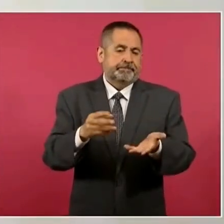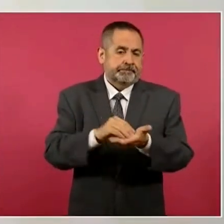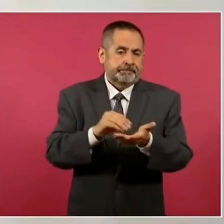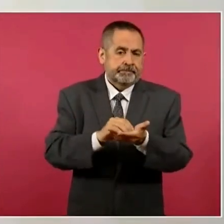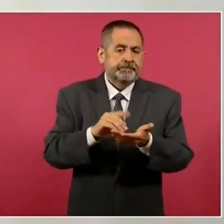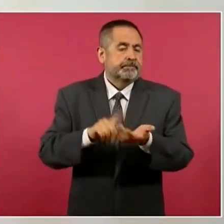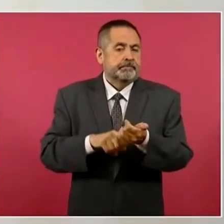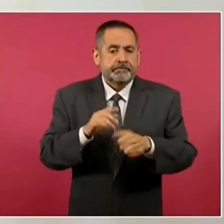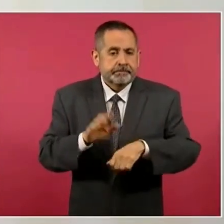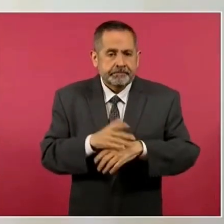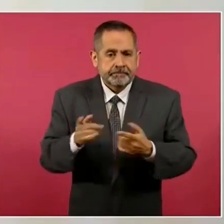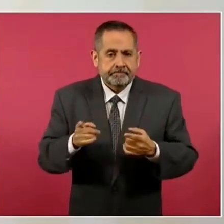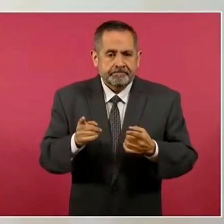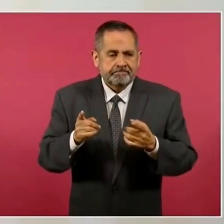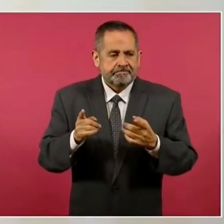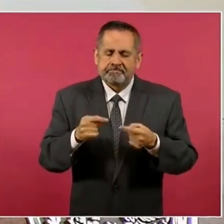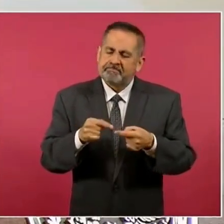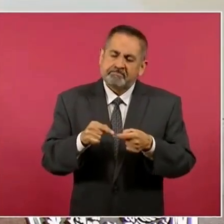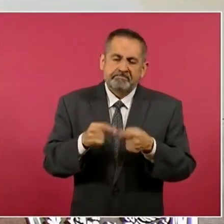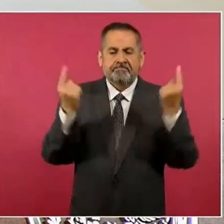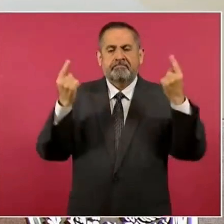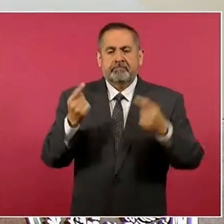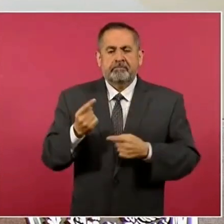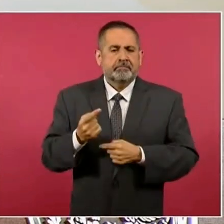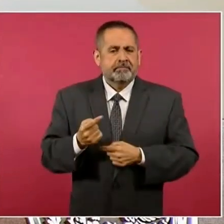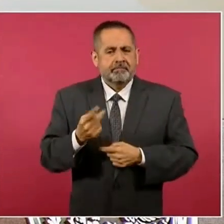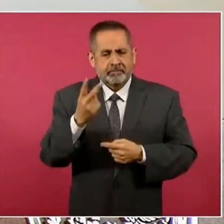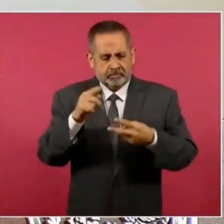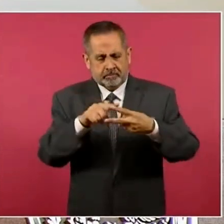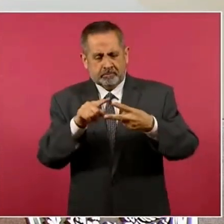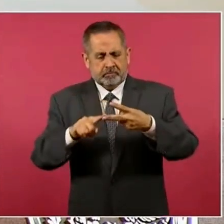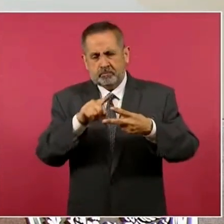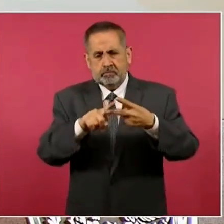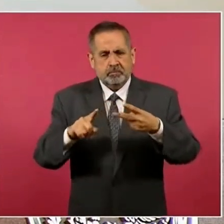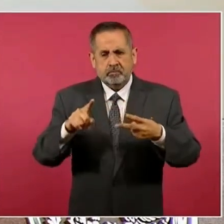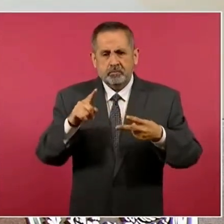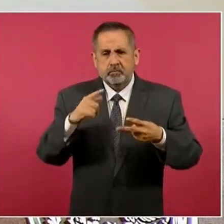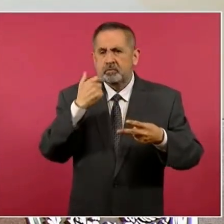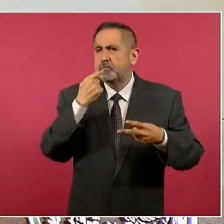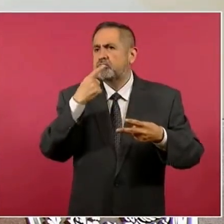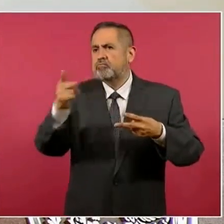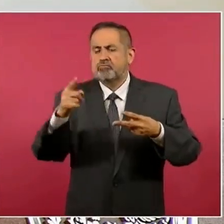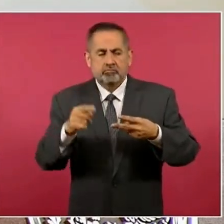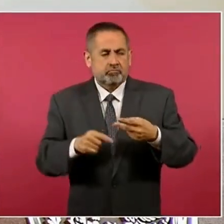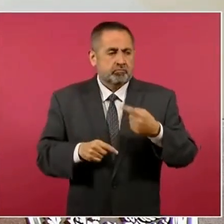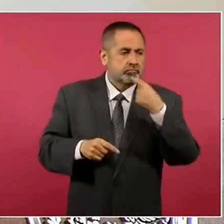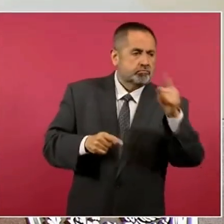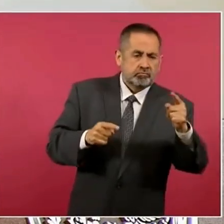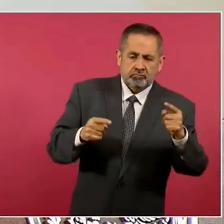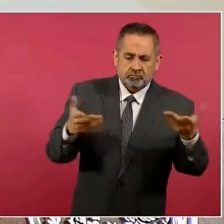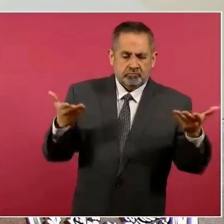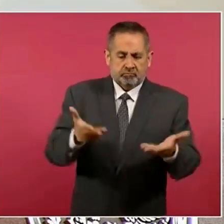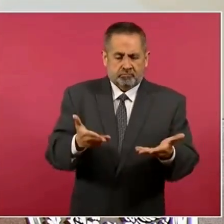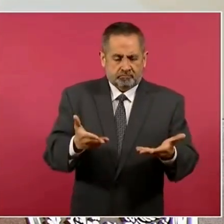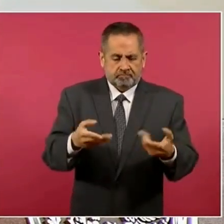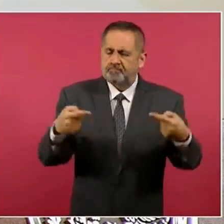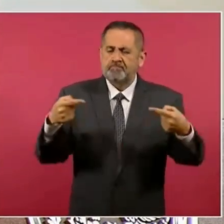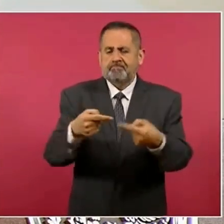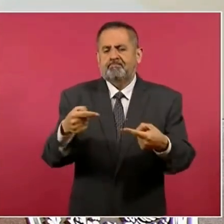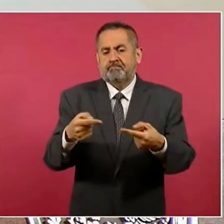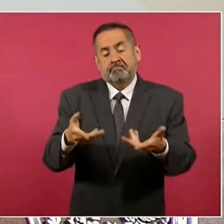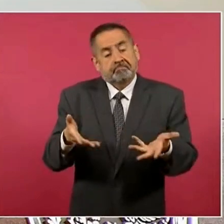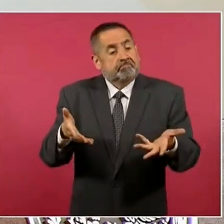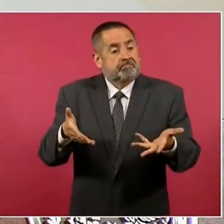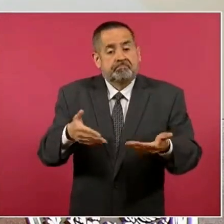se volvió irreconciliable un par de demandas que se hicieron por ambas partes, ¿no? Entonces,